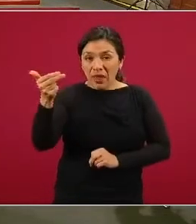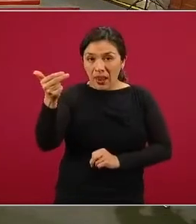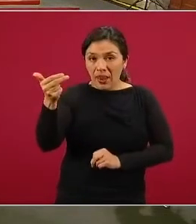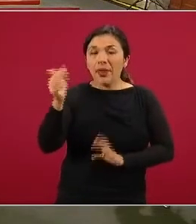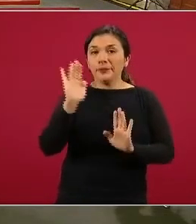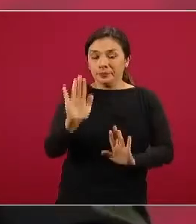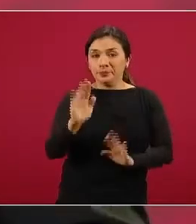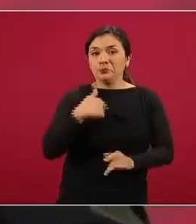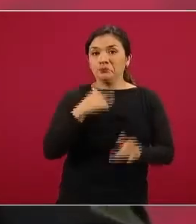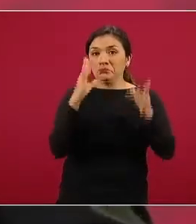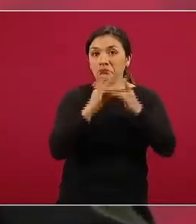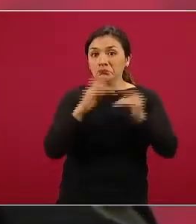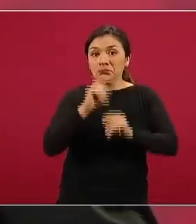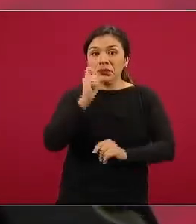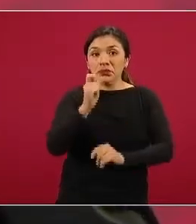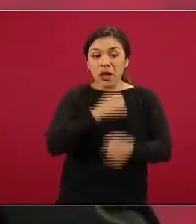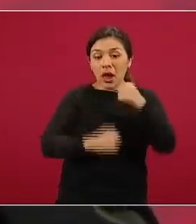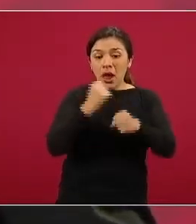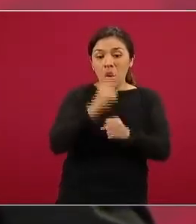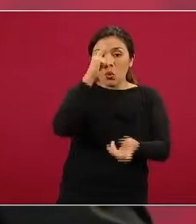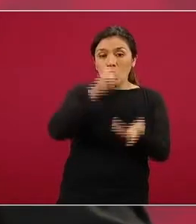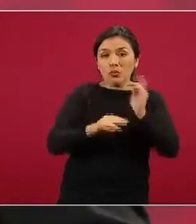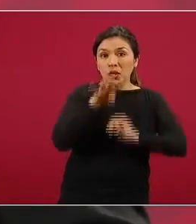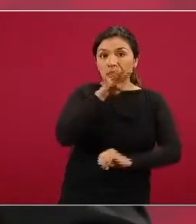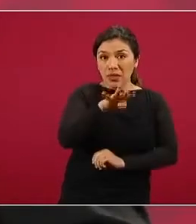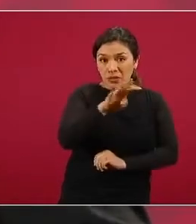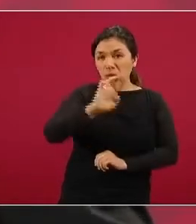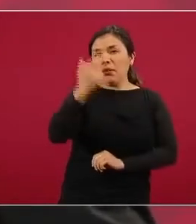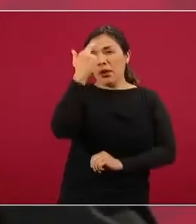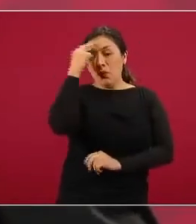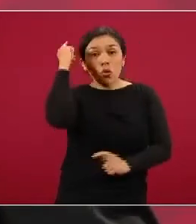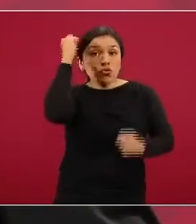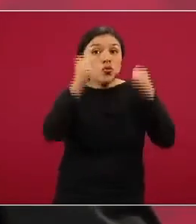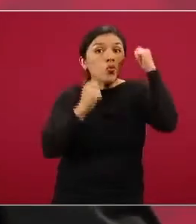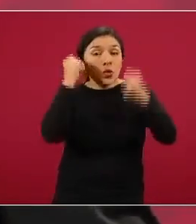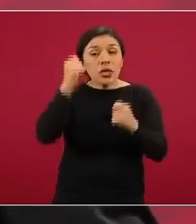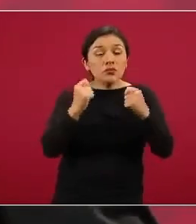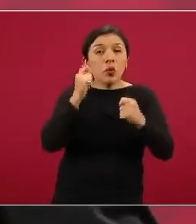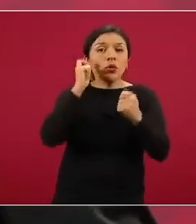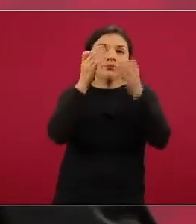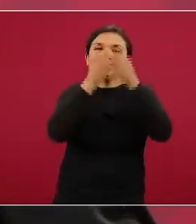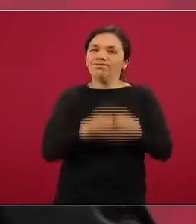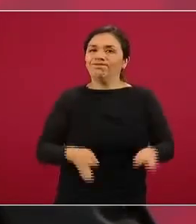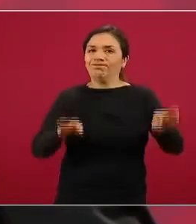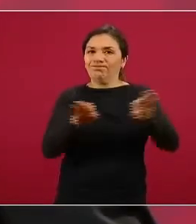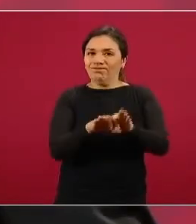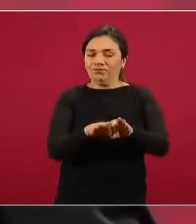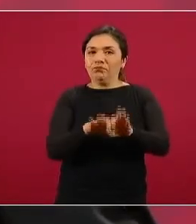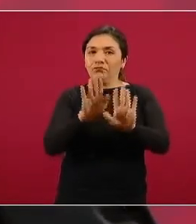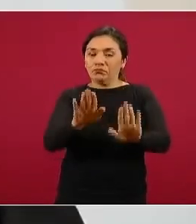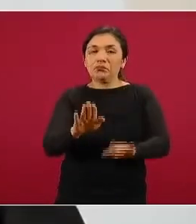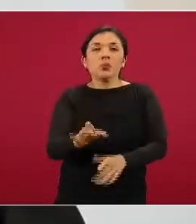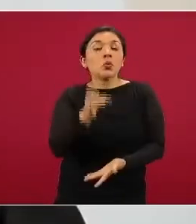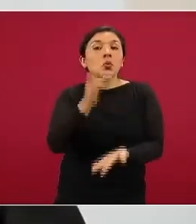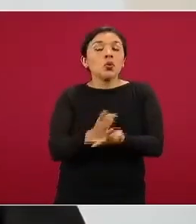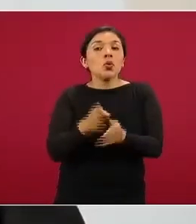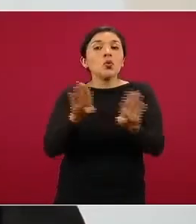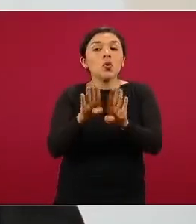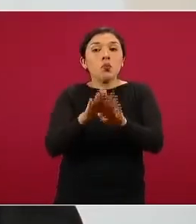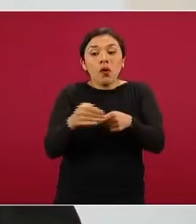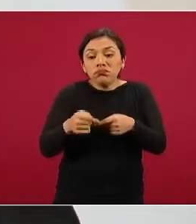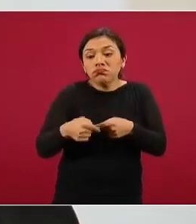estamos hablando del 2019, recuerden que el turismo doméstico es muy importante. Tan solo al